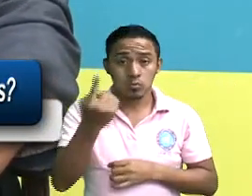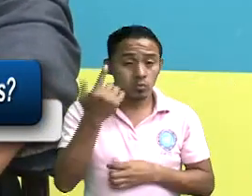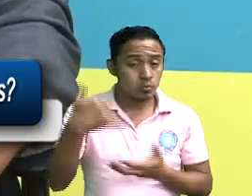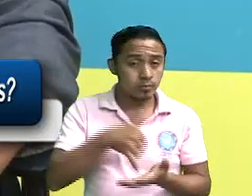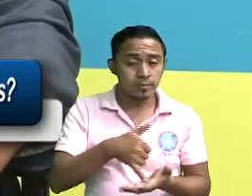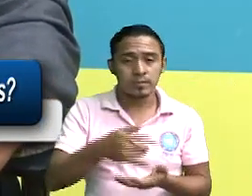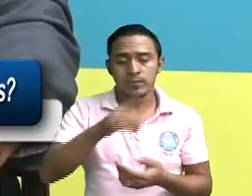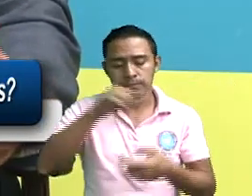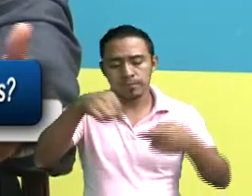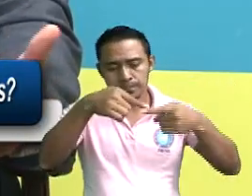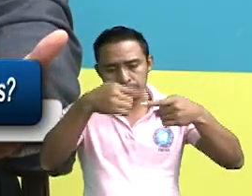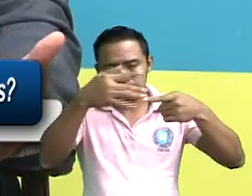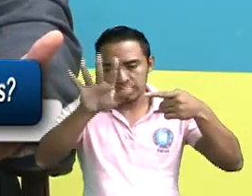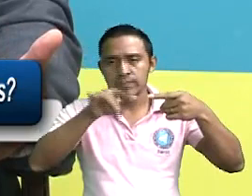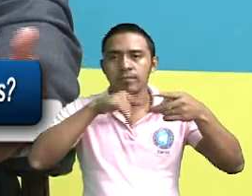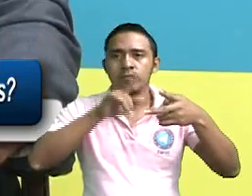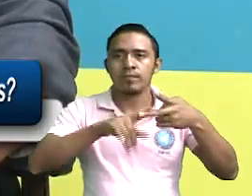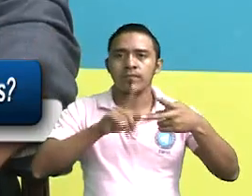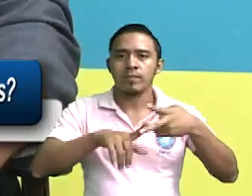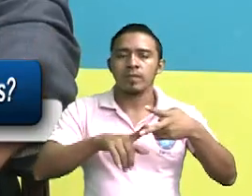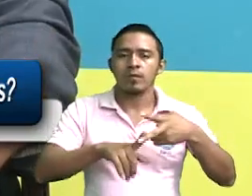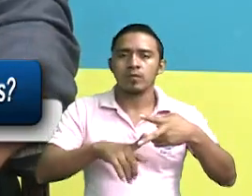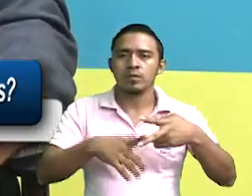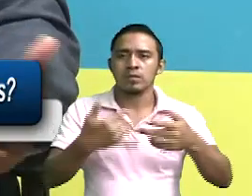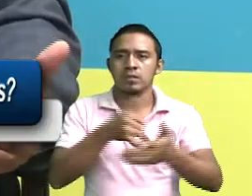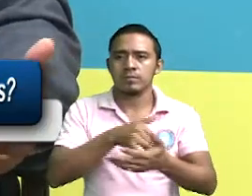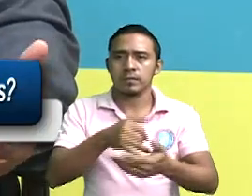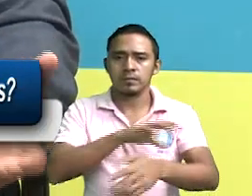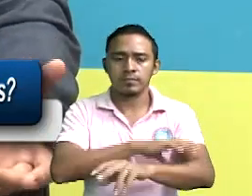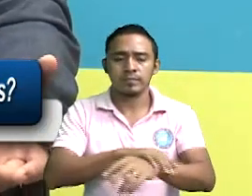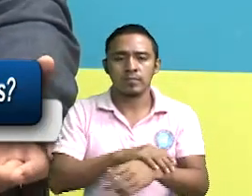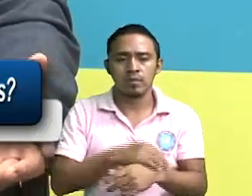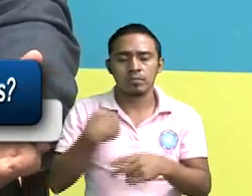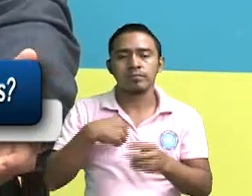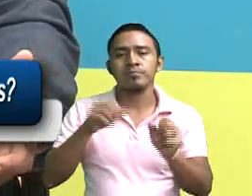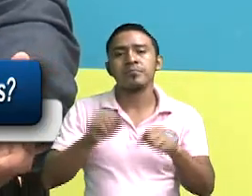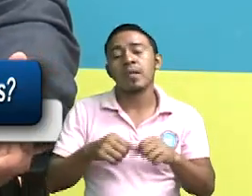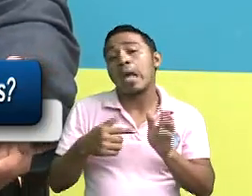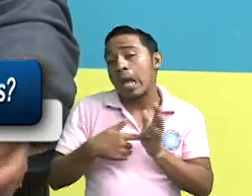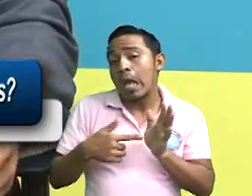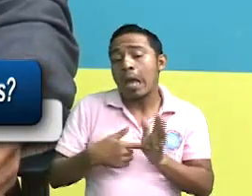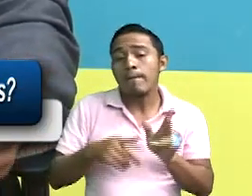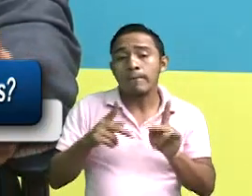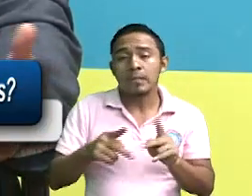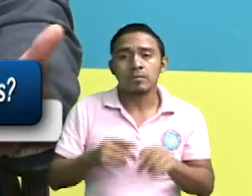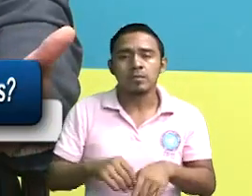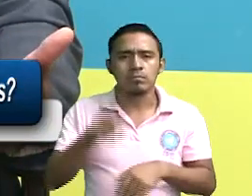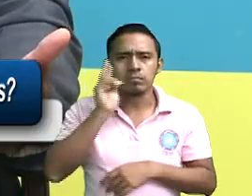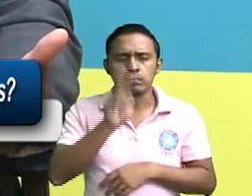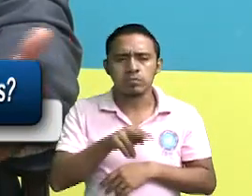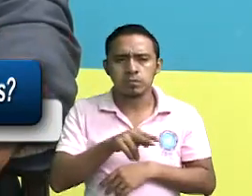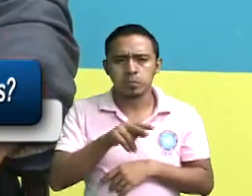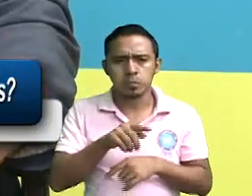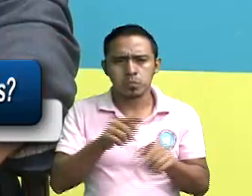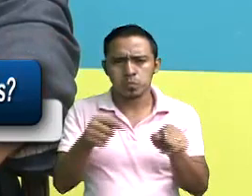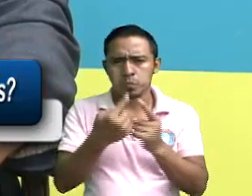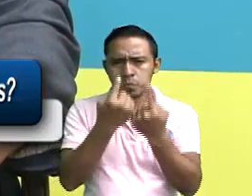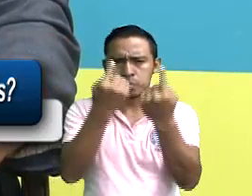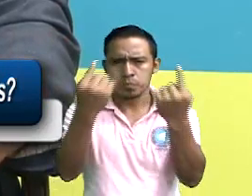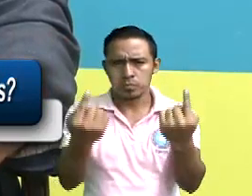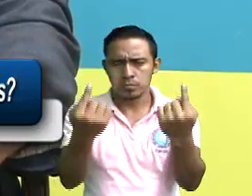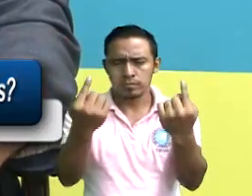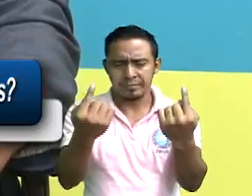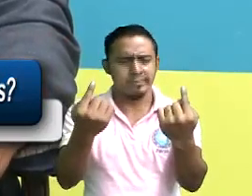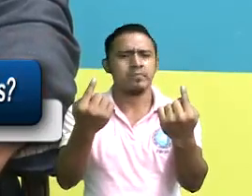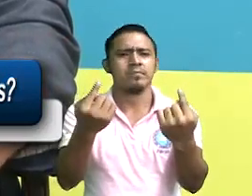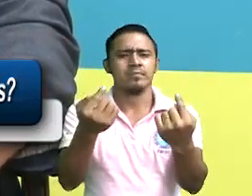debilidad de las extremidades, sino el paciente puede ver doble, por ejemplo, el párpado se puede caer y